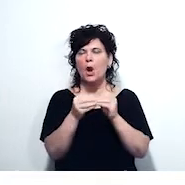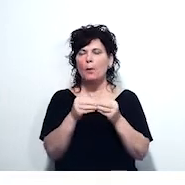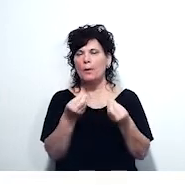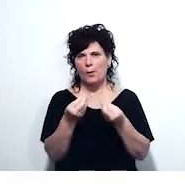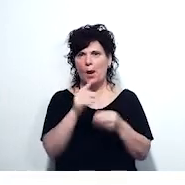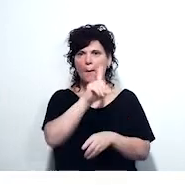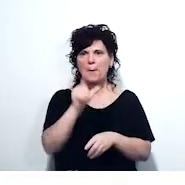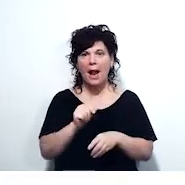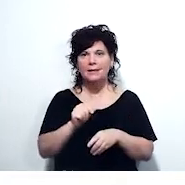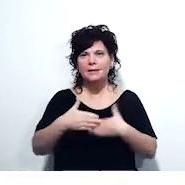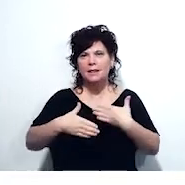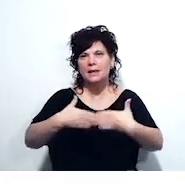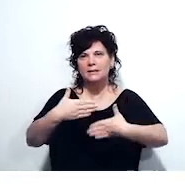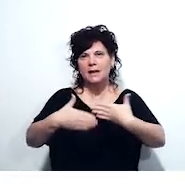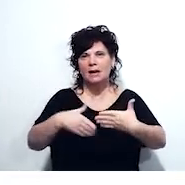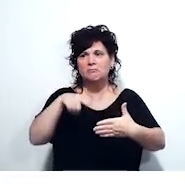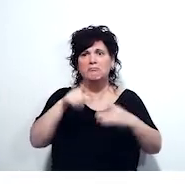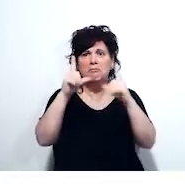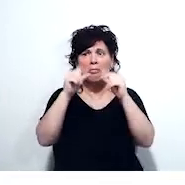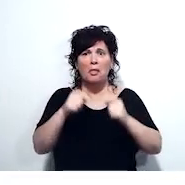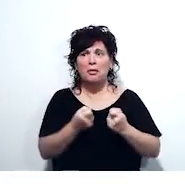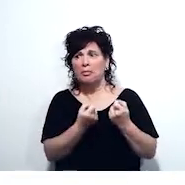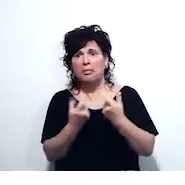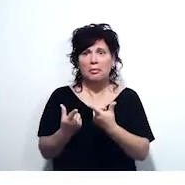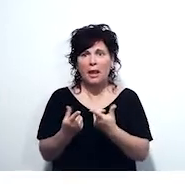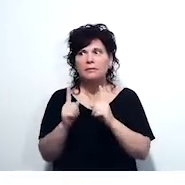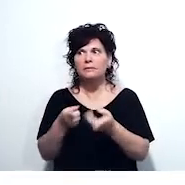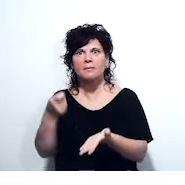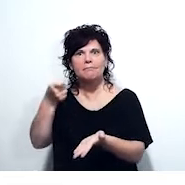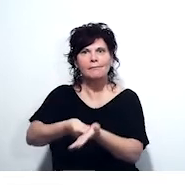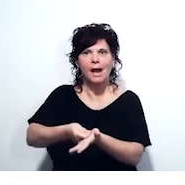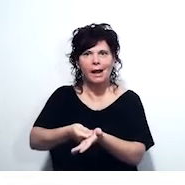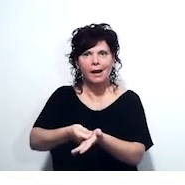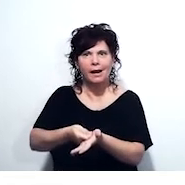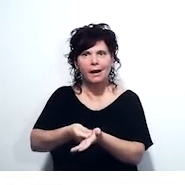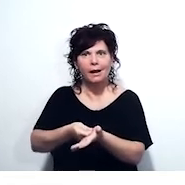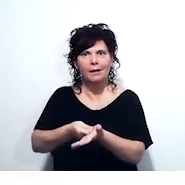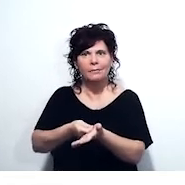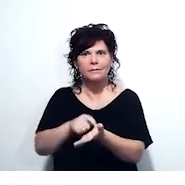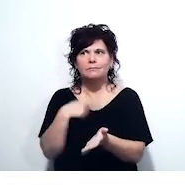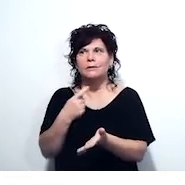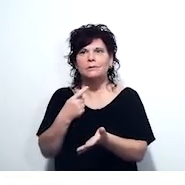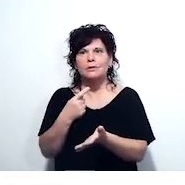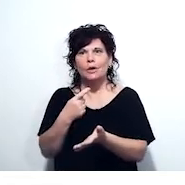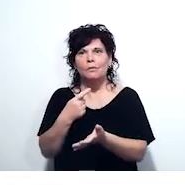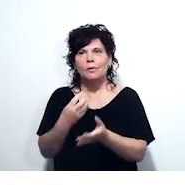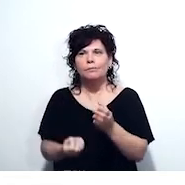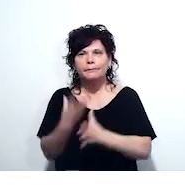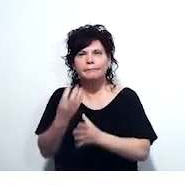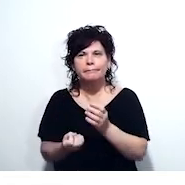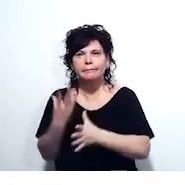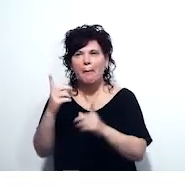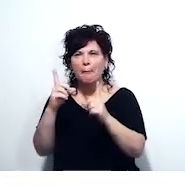desarrollo proveemos estos datos y pagamos por esto, no somos generadores de estos valores,